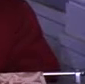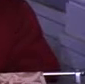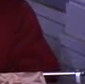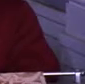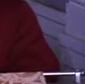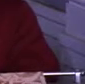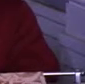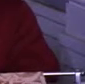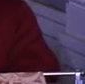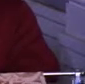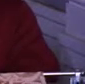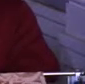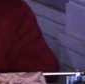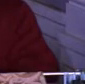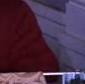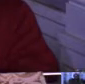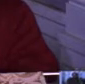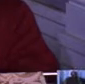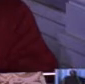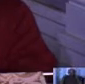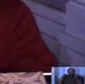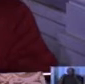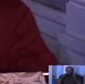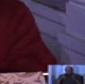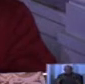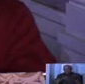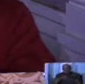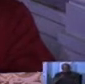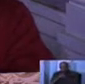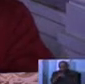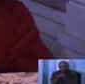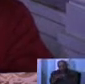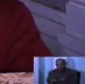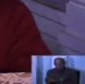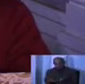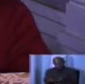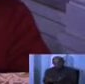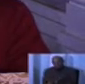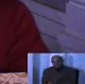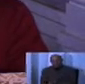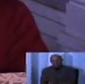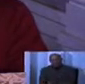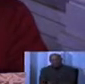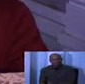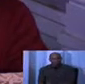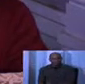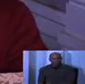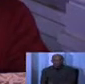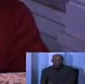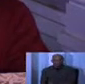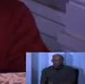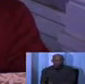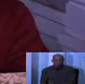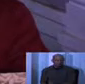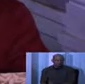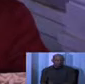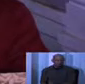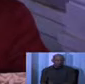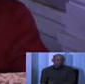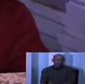Lectura del Santo Evangelio según San Lucas, capítulo 2, versículos del 8 al